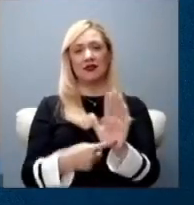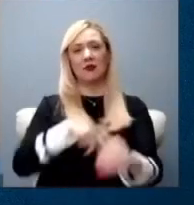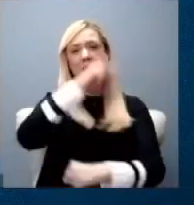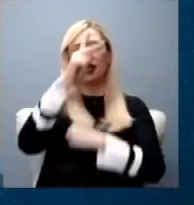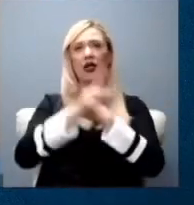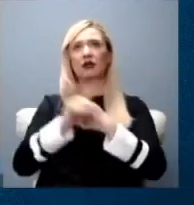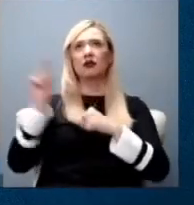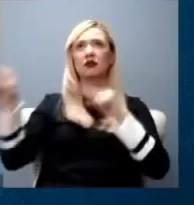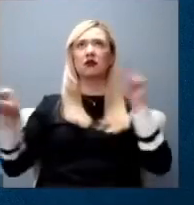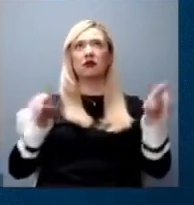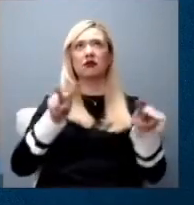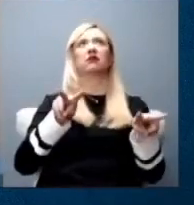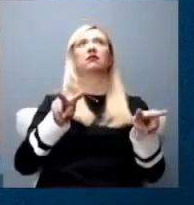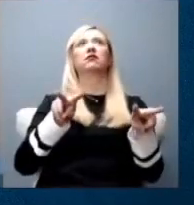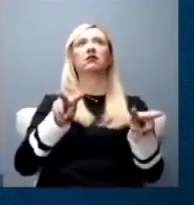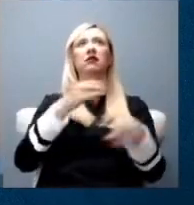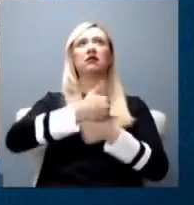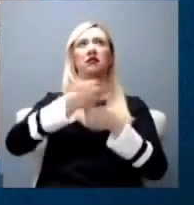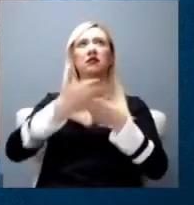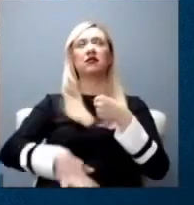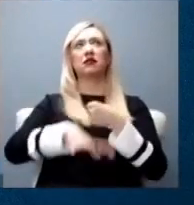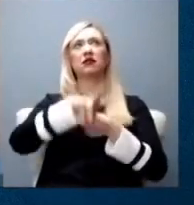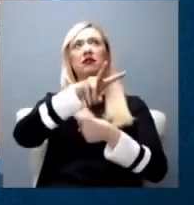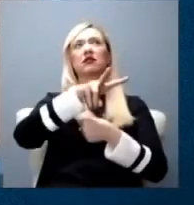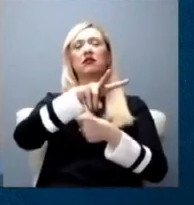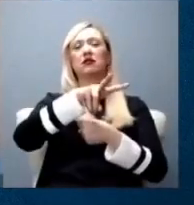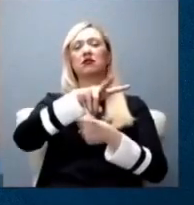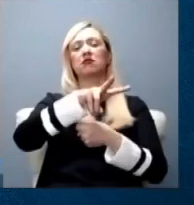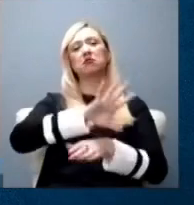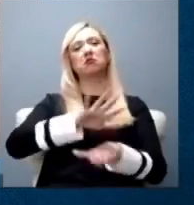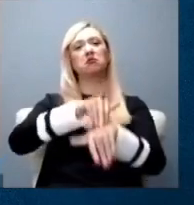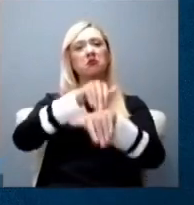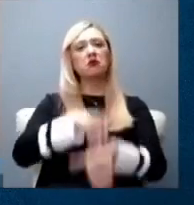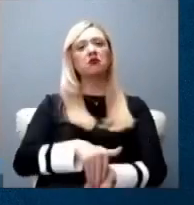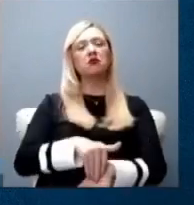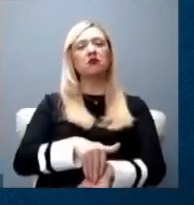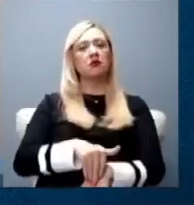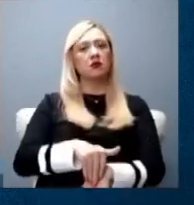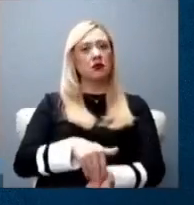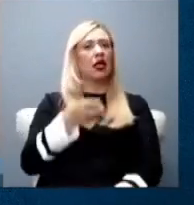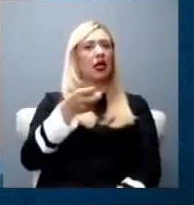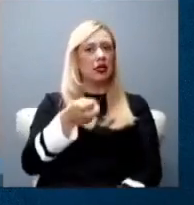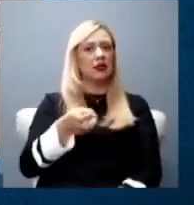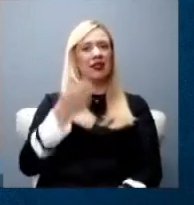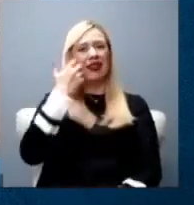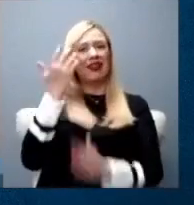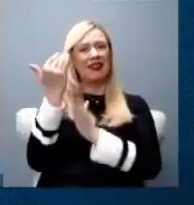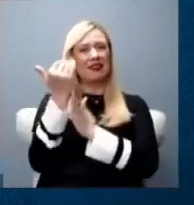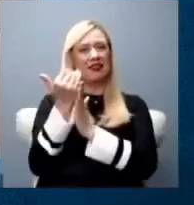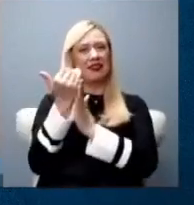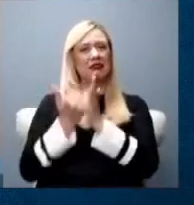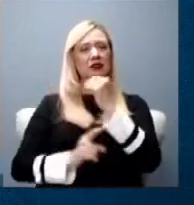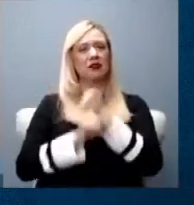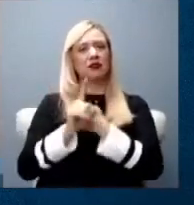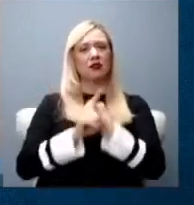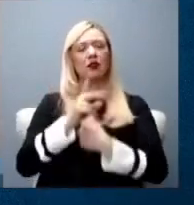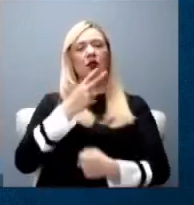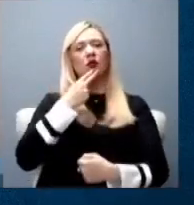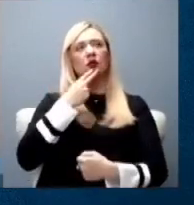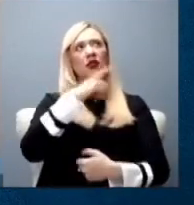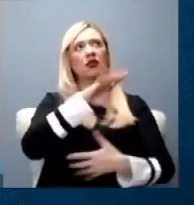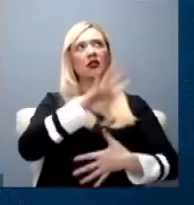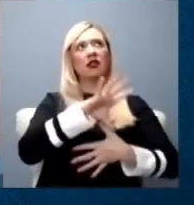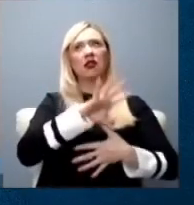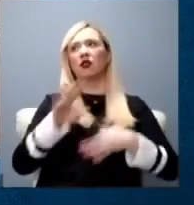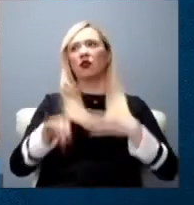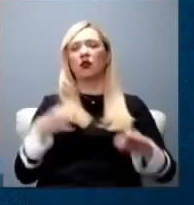países de manera que aún con estos desafíos que tenemos que trabajar y que tenemos que lograr que disminuyan, el uso del sistema interamericano